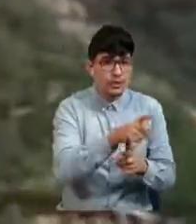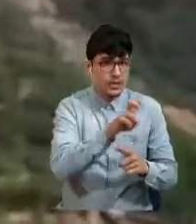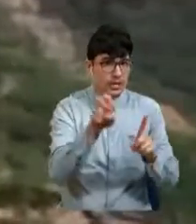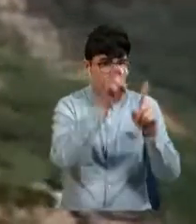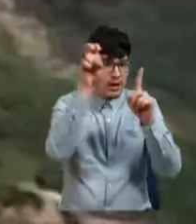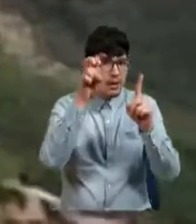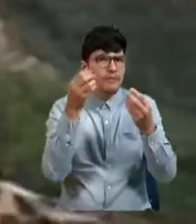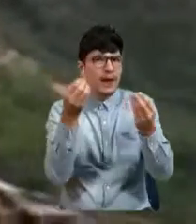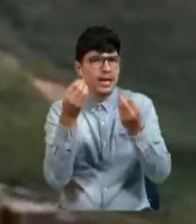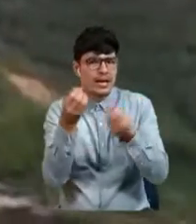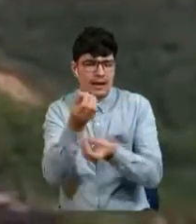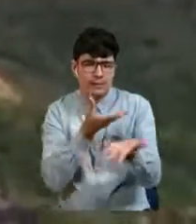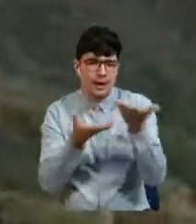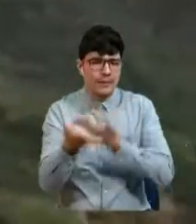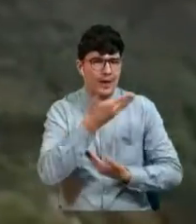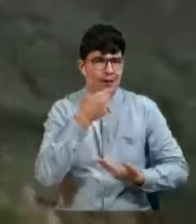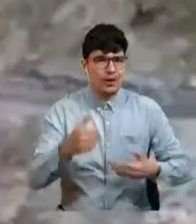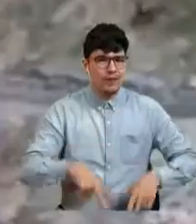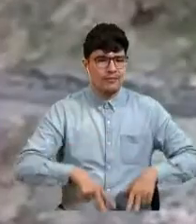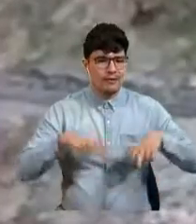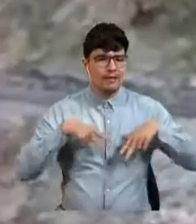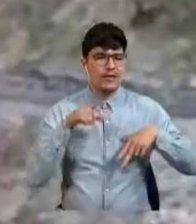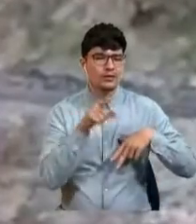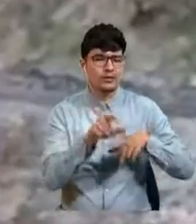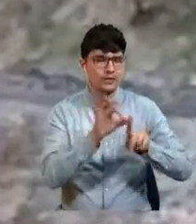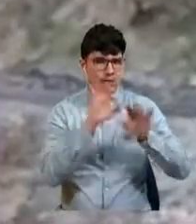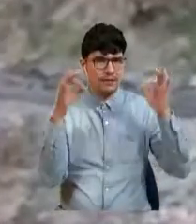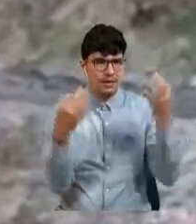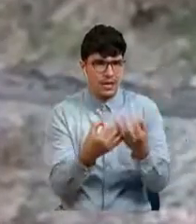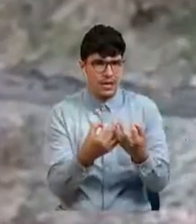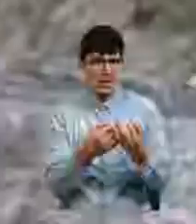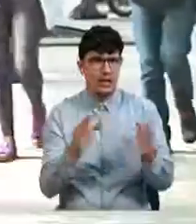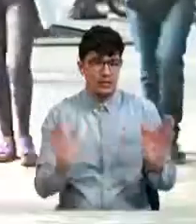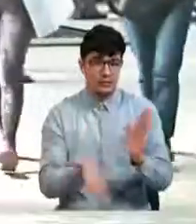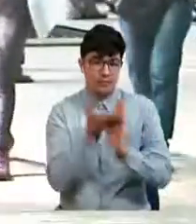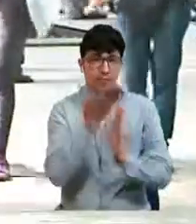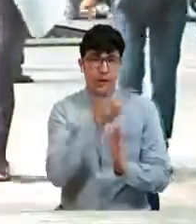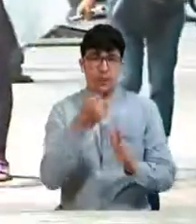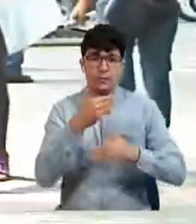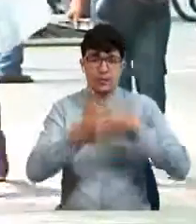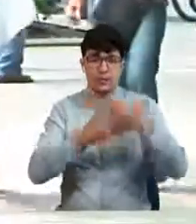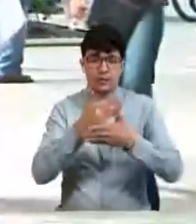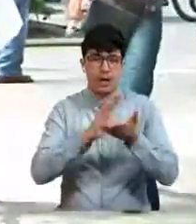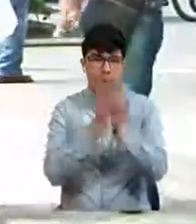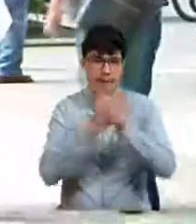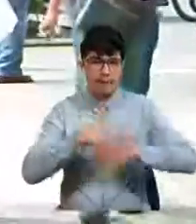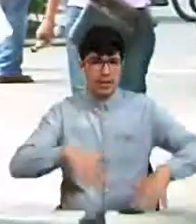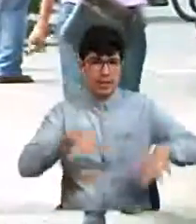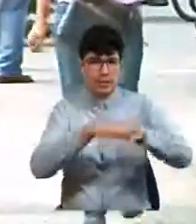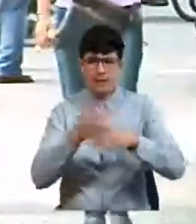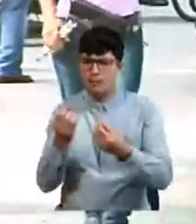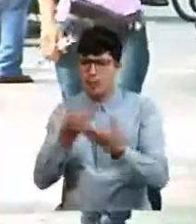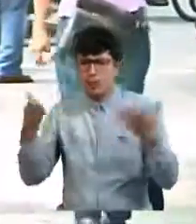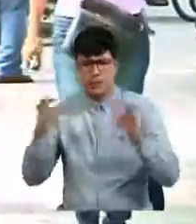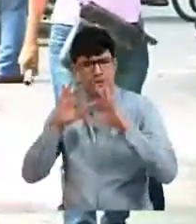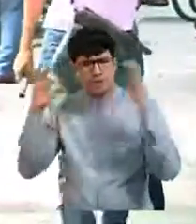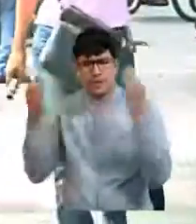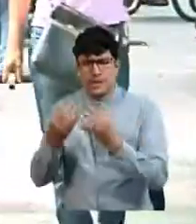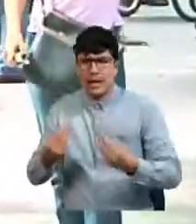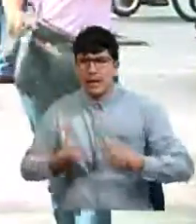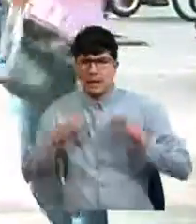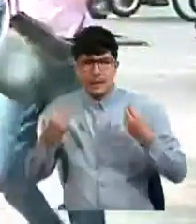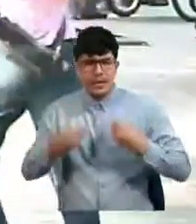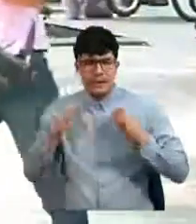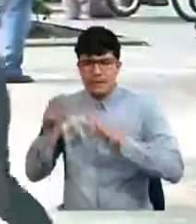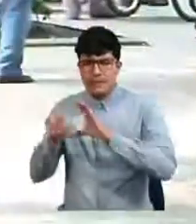aras de mejorar las condiciones de estas familias y optimizar los procesos ambientales bien hay que decir que muchas familias son las que viven de la